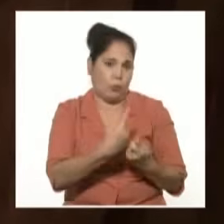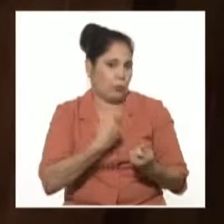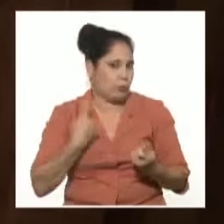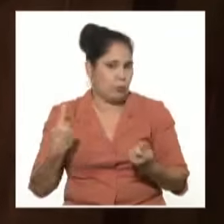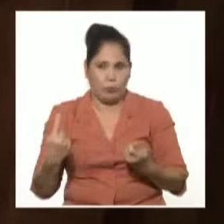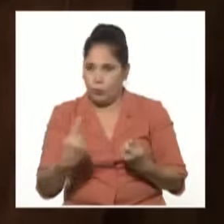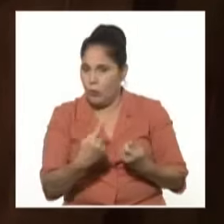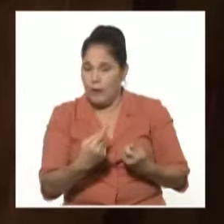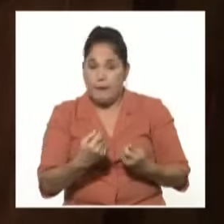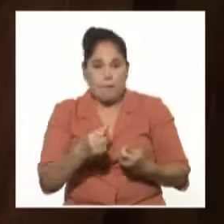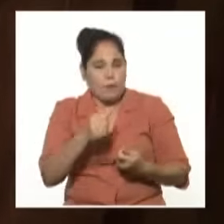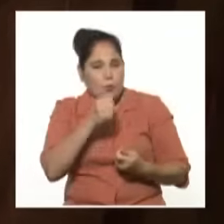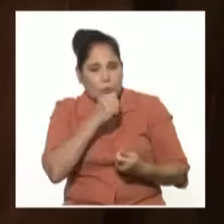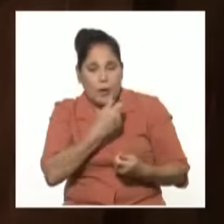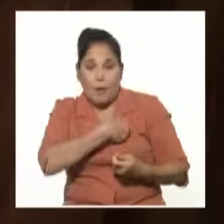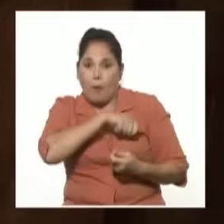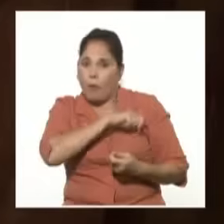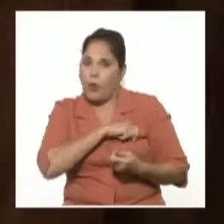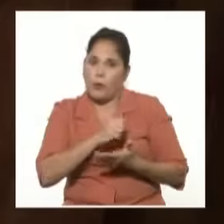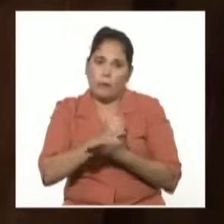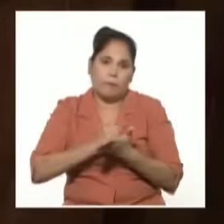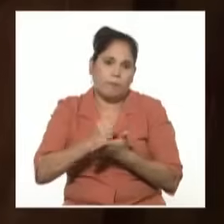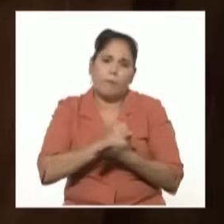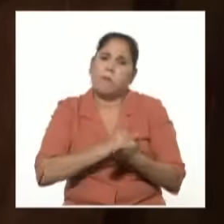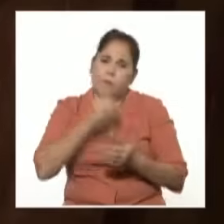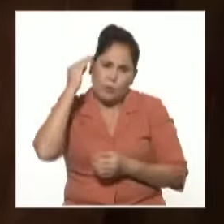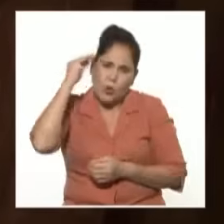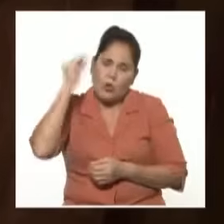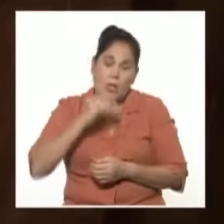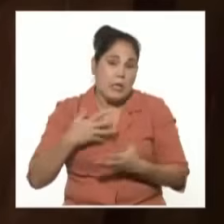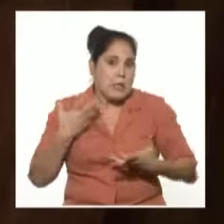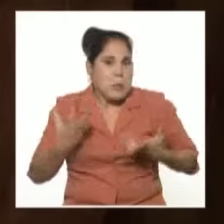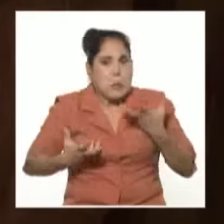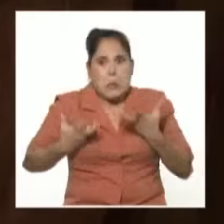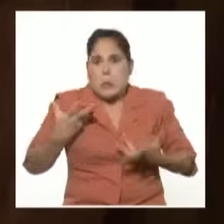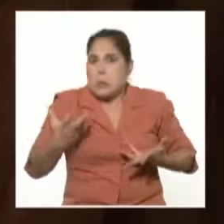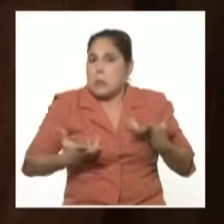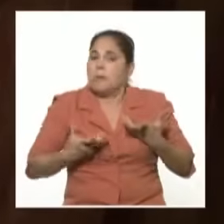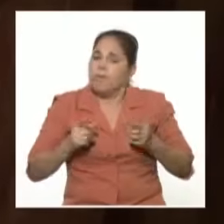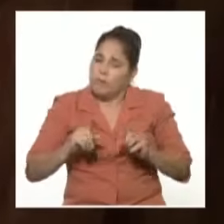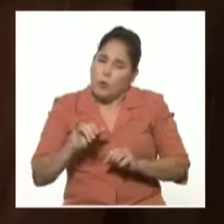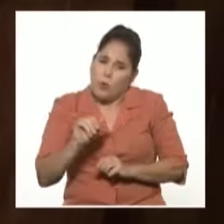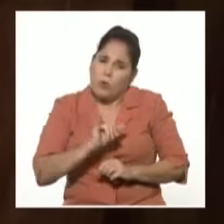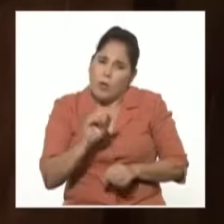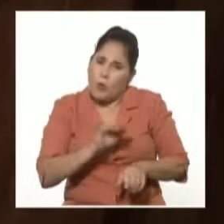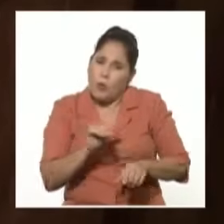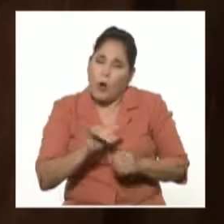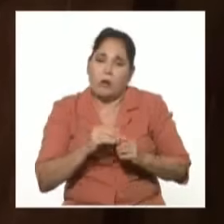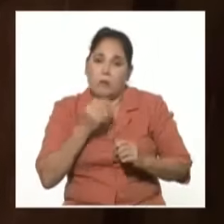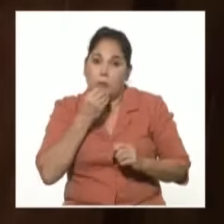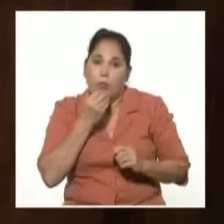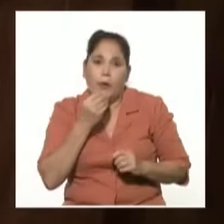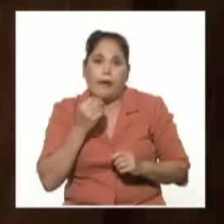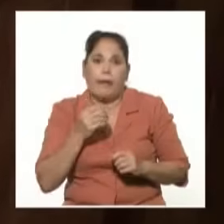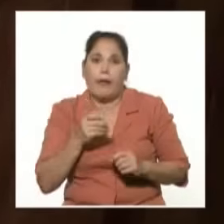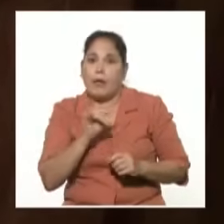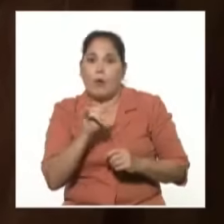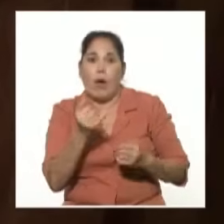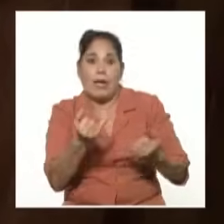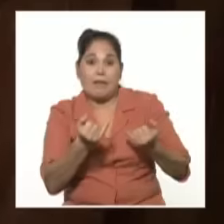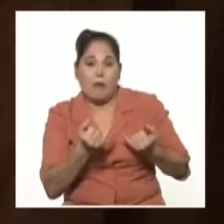genera incertidumbre y acentúa sentimientos de desesperanza que se pueden revertir a veces tan solo con la